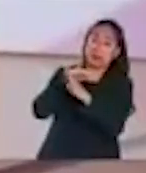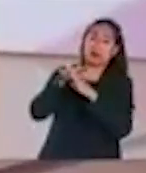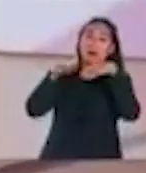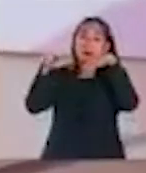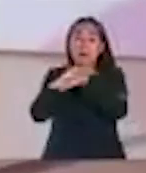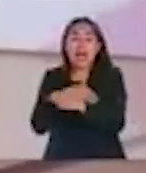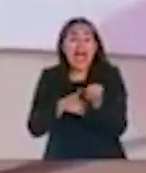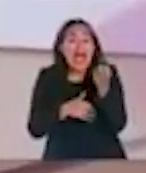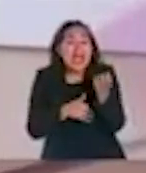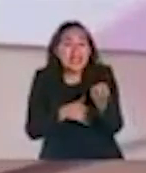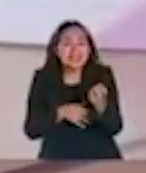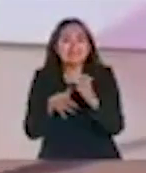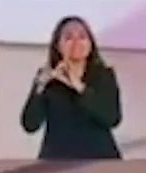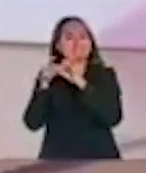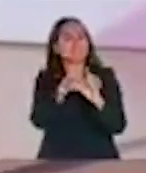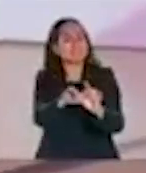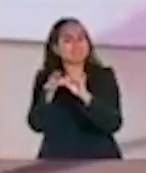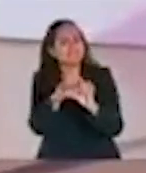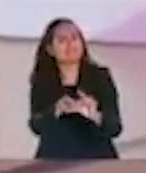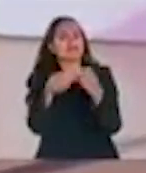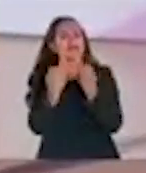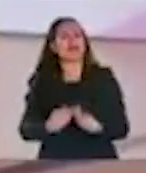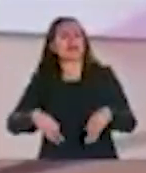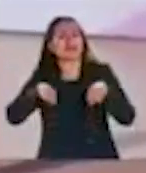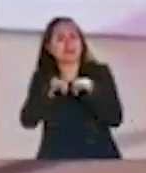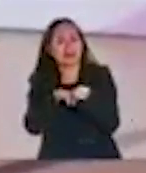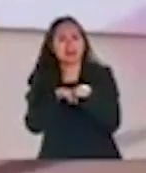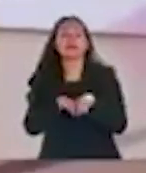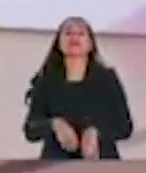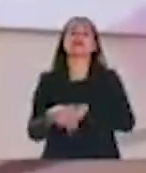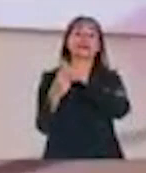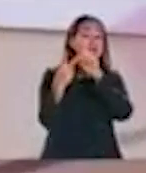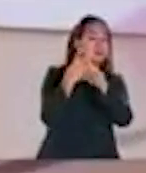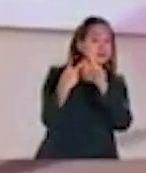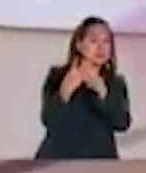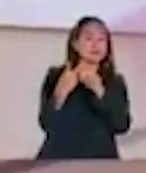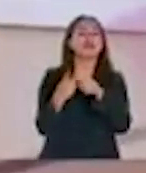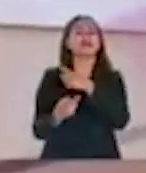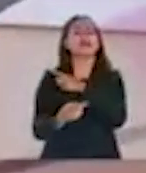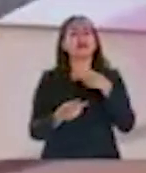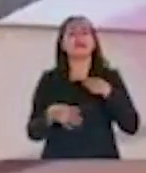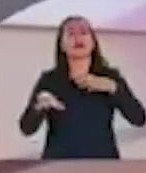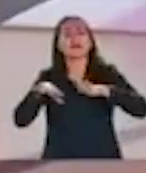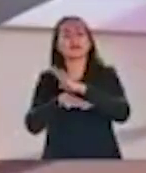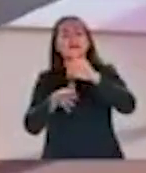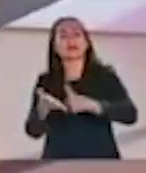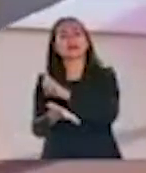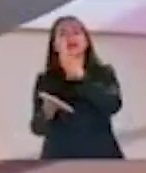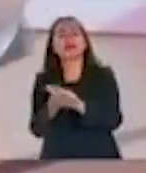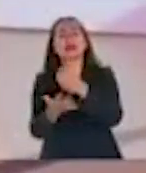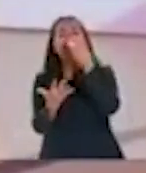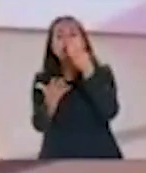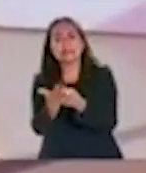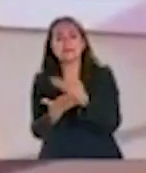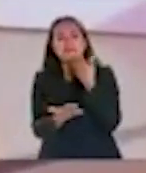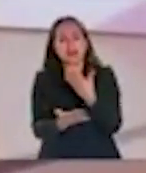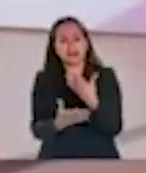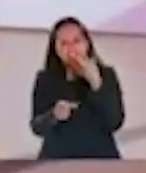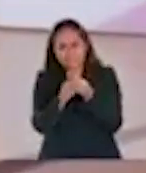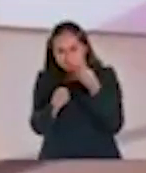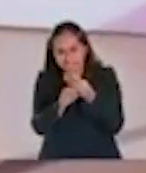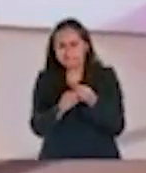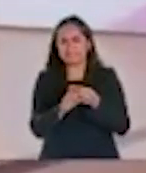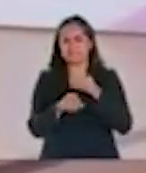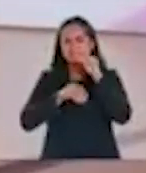y segundo tengamos exactamente las leyes que nosotros esperamos que nuestros vecinos tengan en cuanto